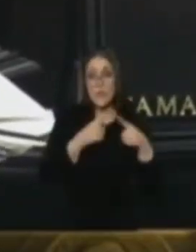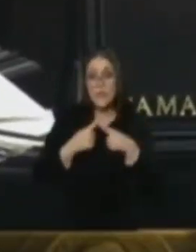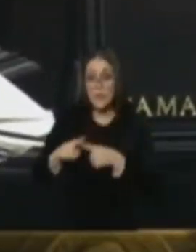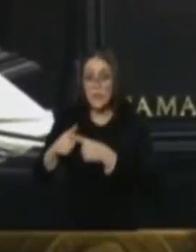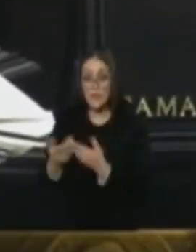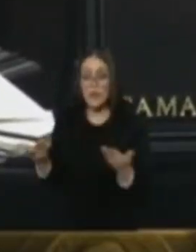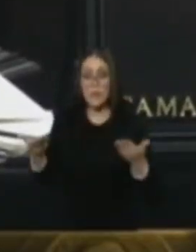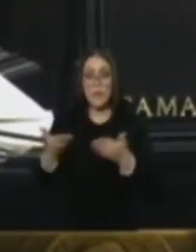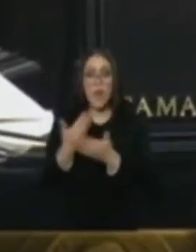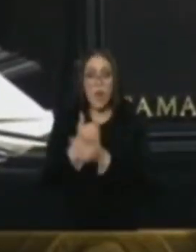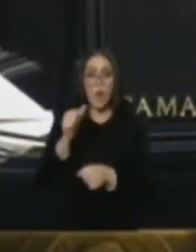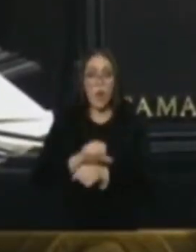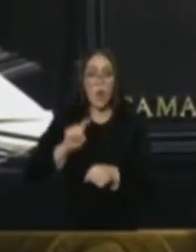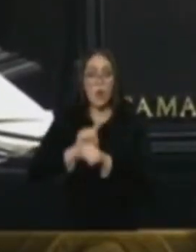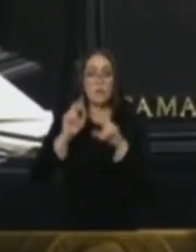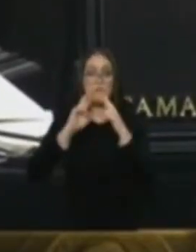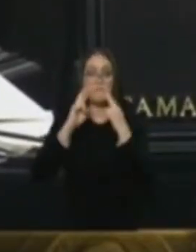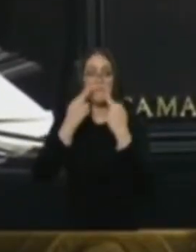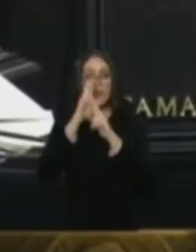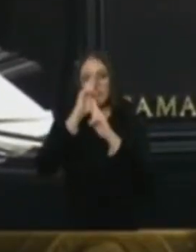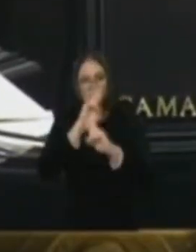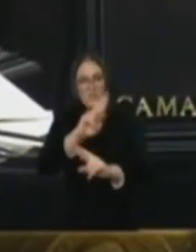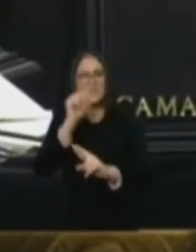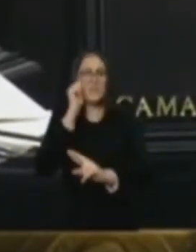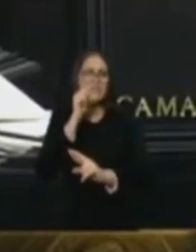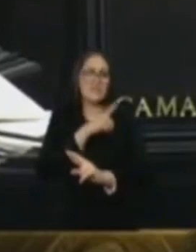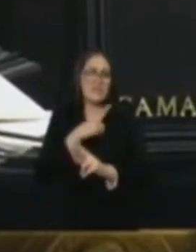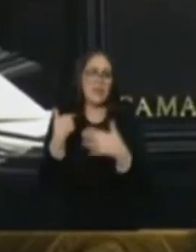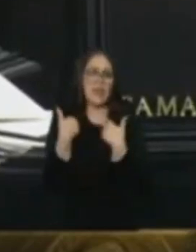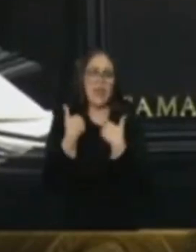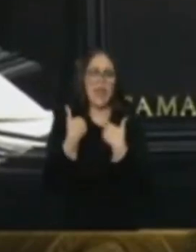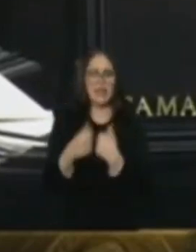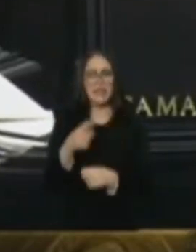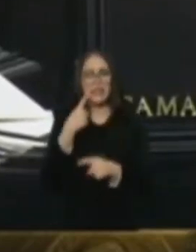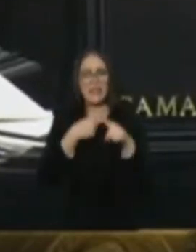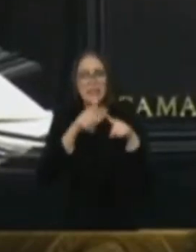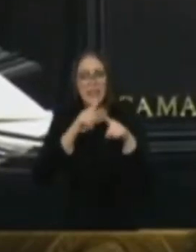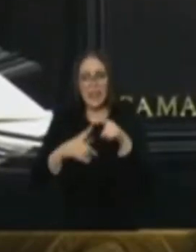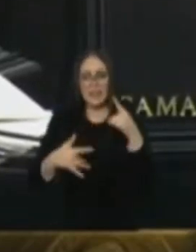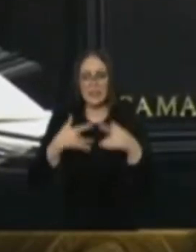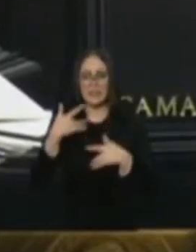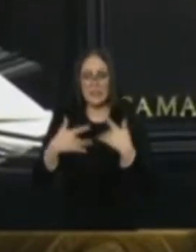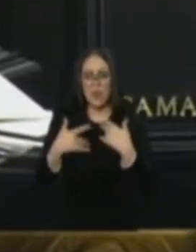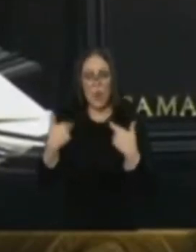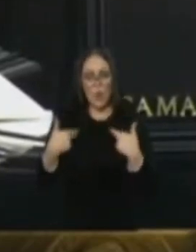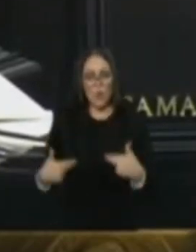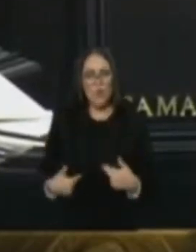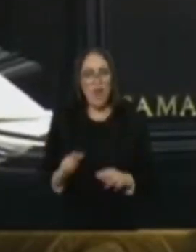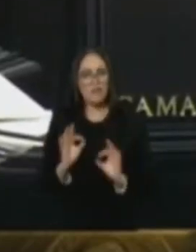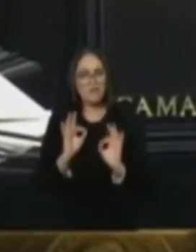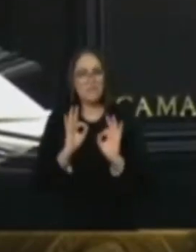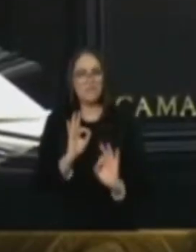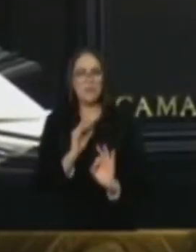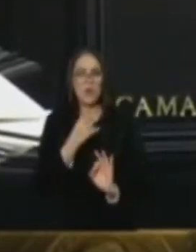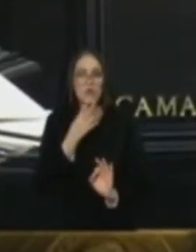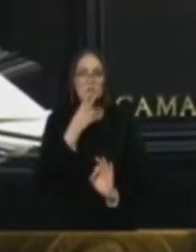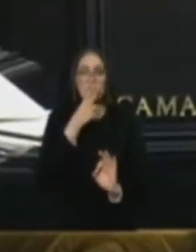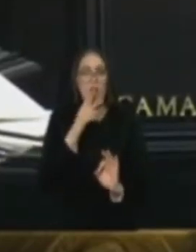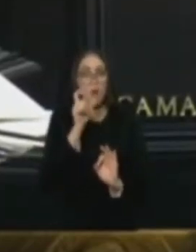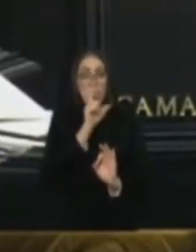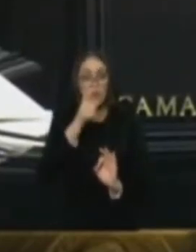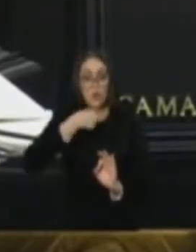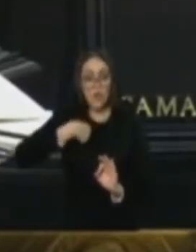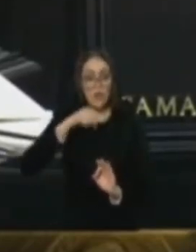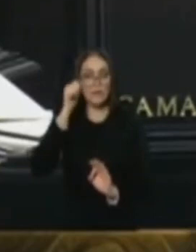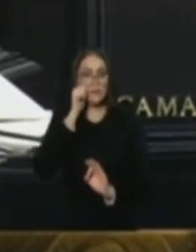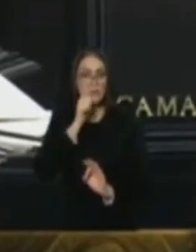sea esta asamblea reflejo de esa sensibilidad, de ese humanismo, en que cada una de las decisiones que tomemos